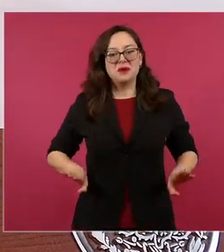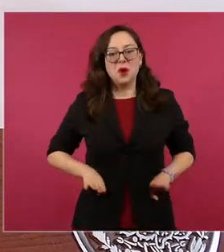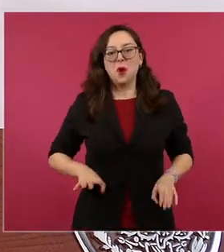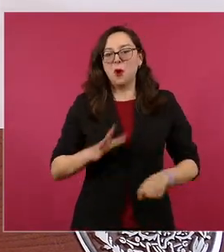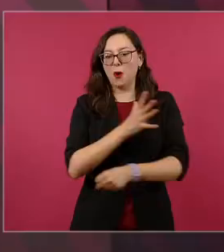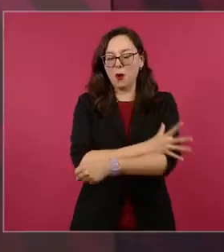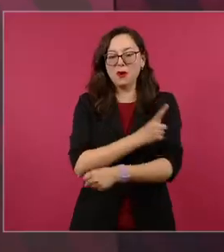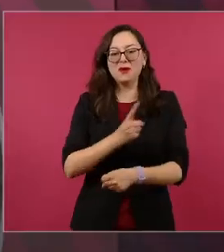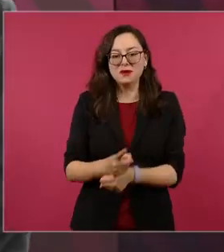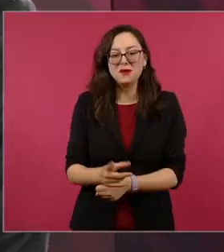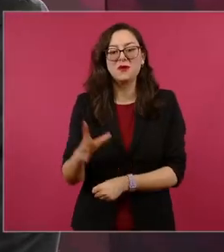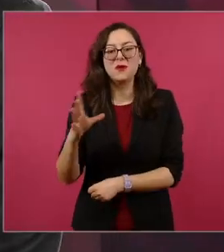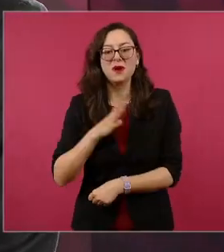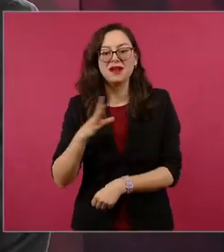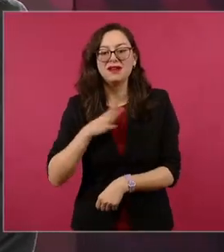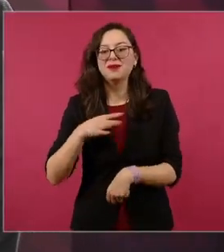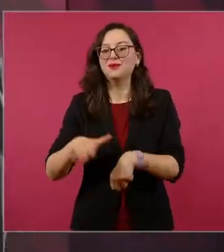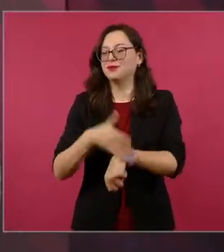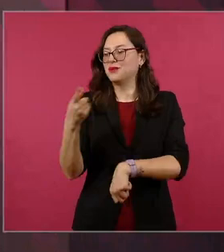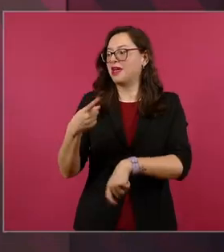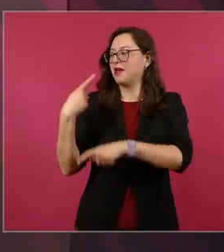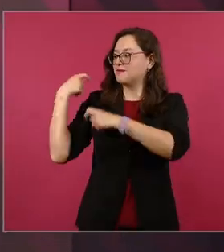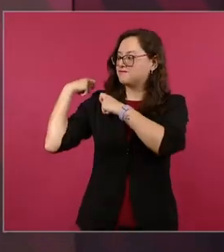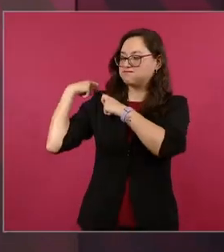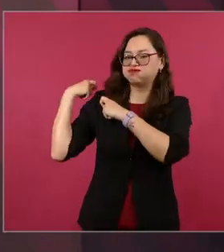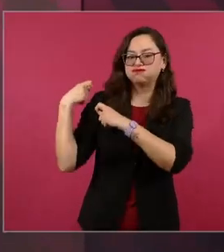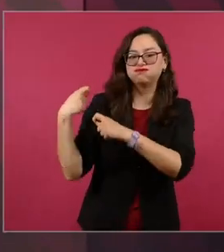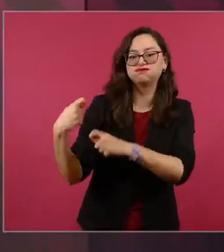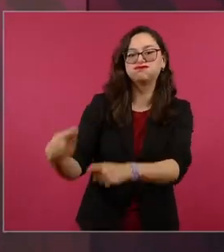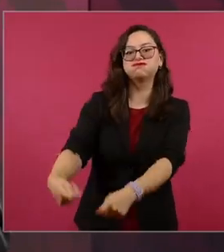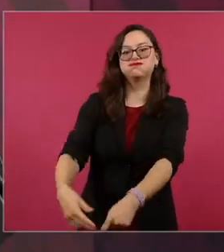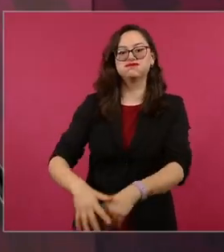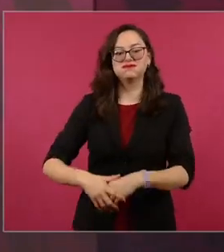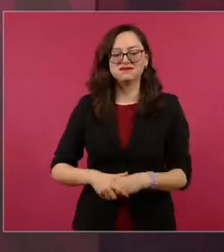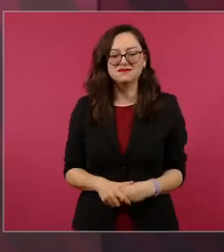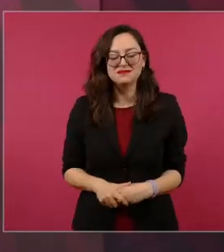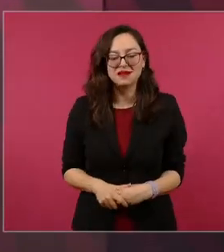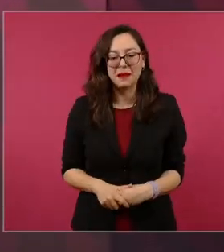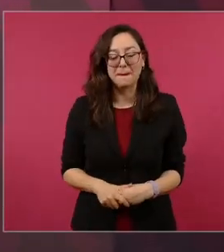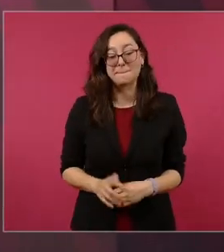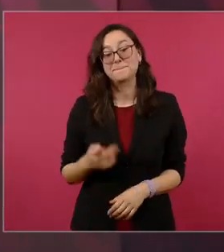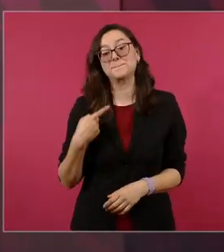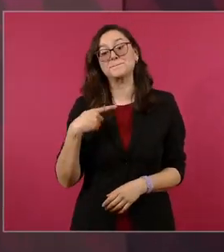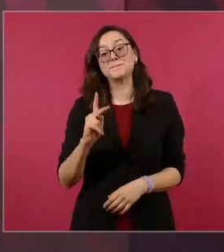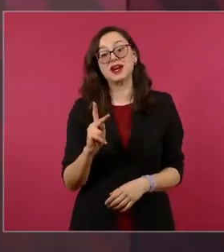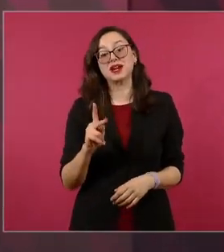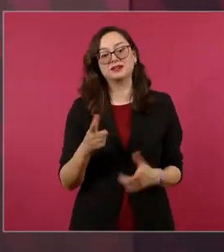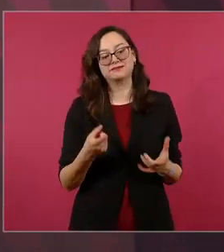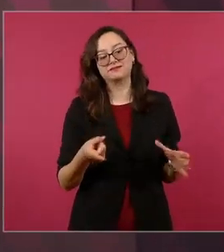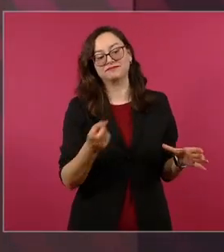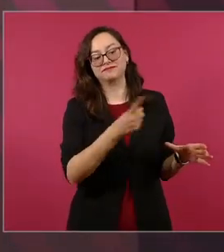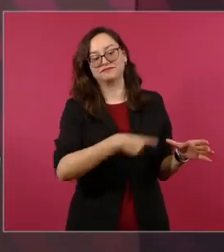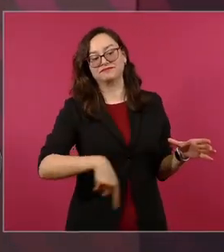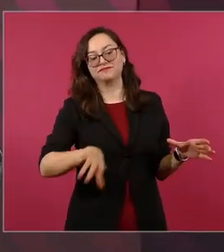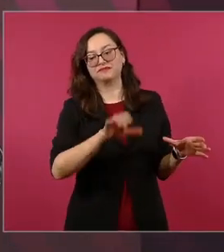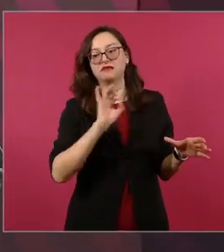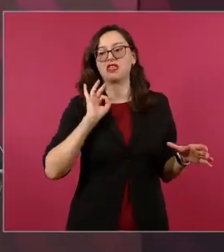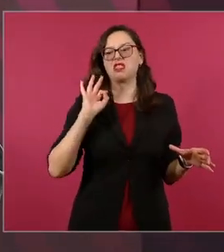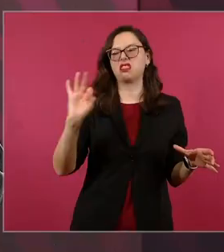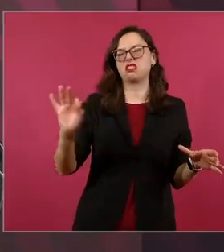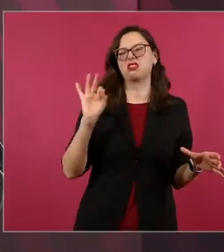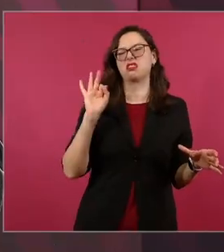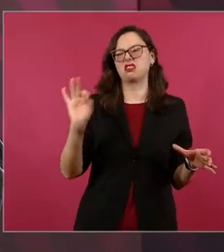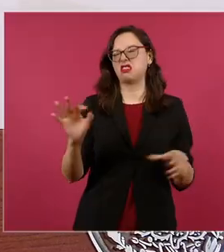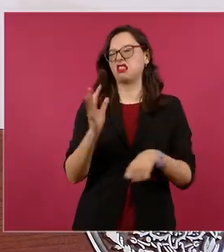más que se ha querido hacer a un lado, y se llegó al